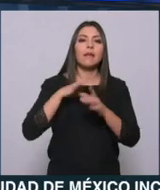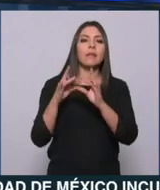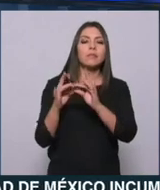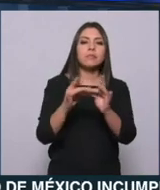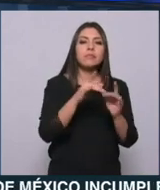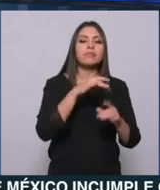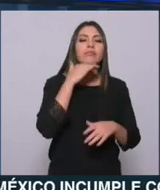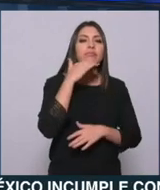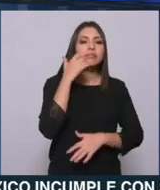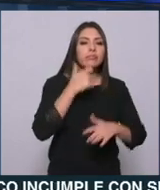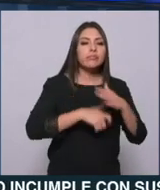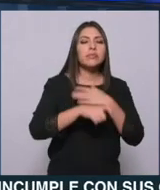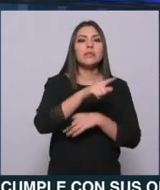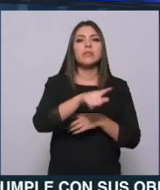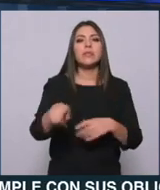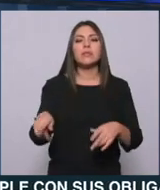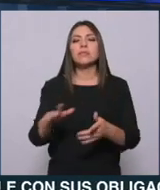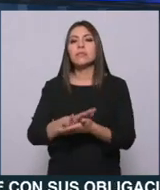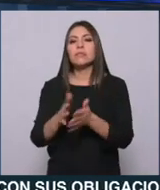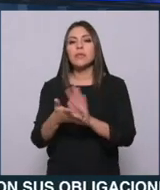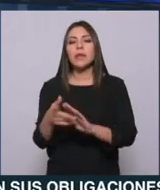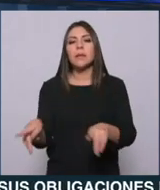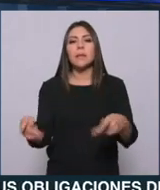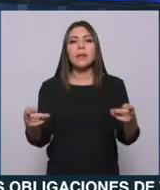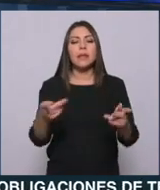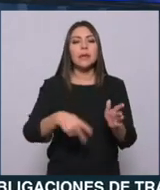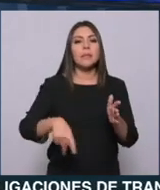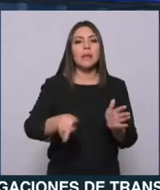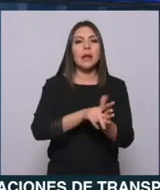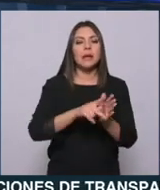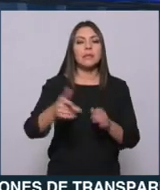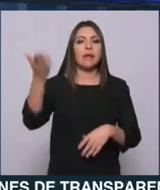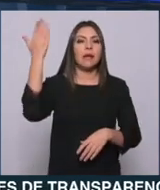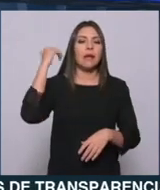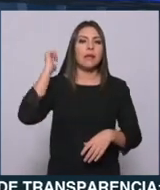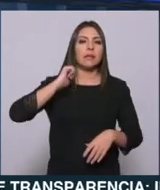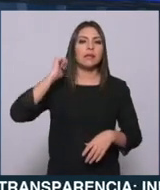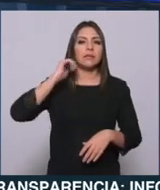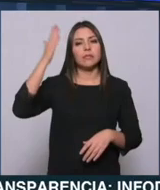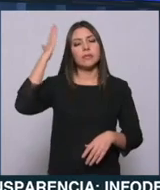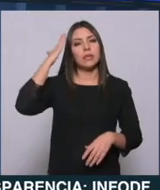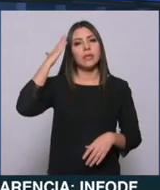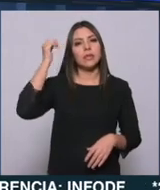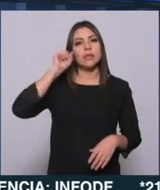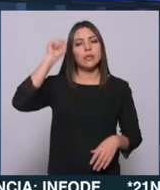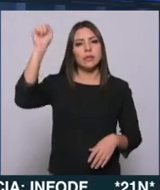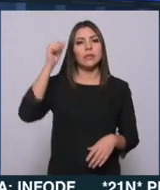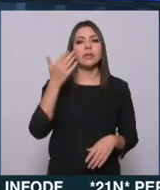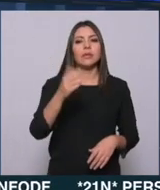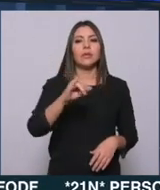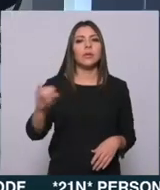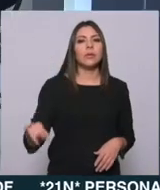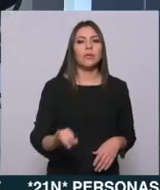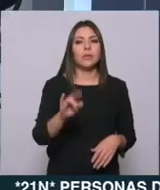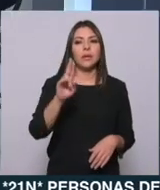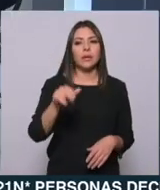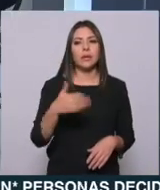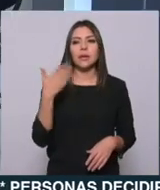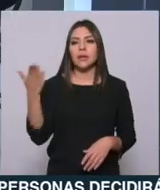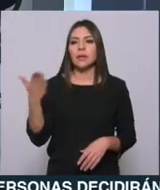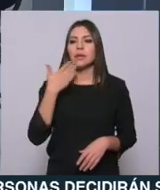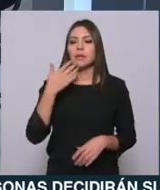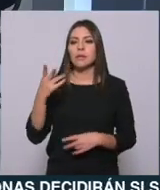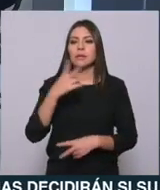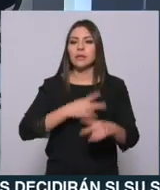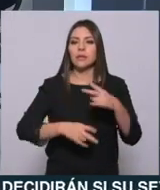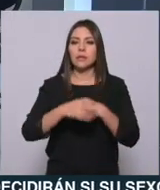o abusos de autoridad por parte de antiguos líderes sindicales. Juan Manuel, bienvenido a Capital 21, es un